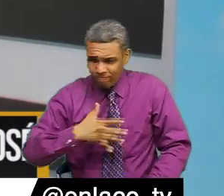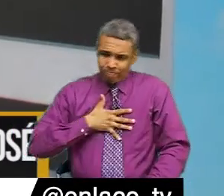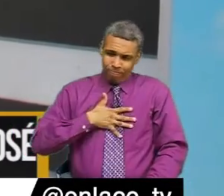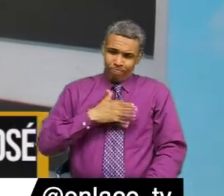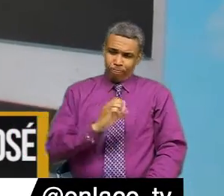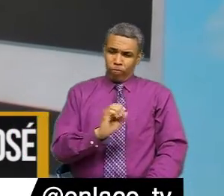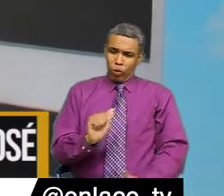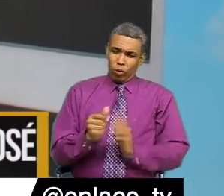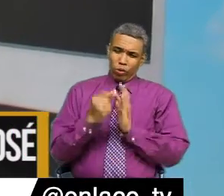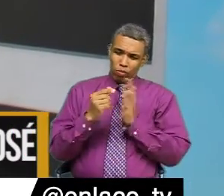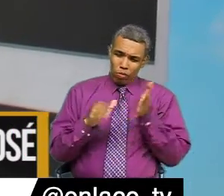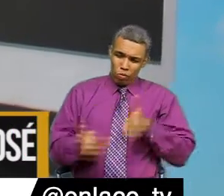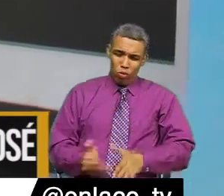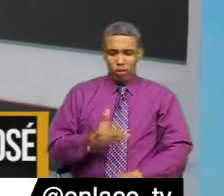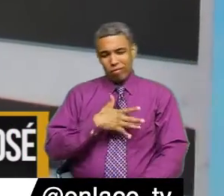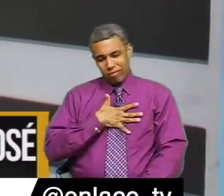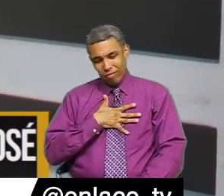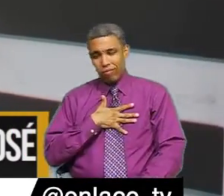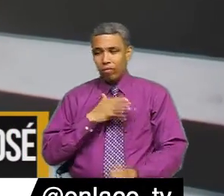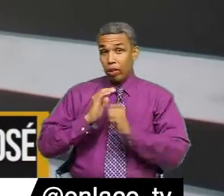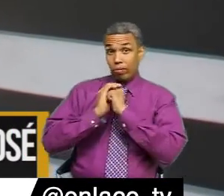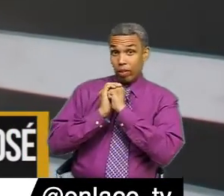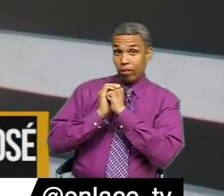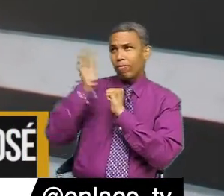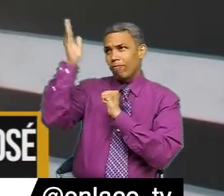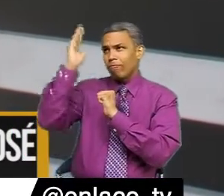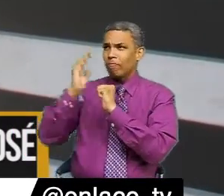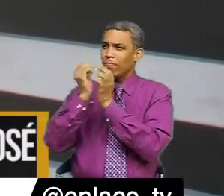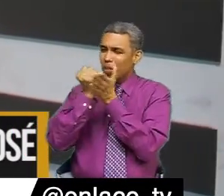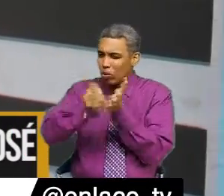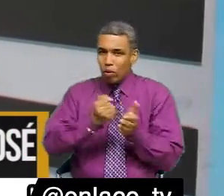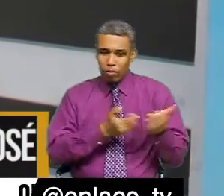y se unan a esta cadena de oración. Con la cámara de Osmar